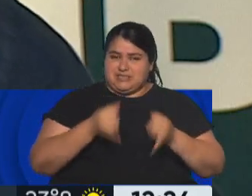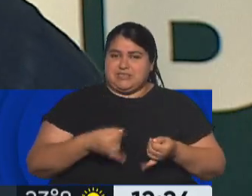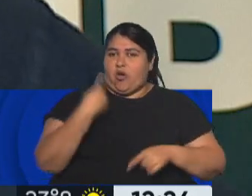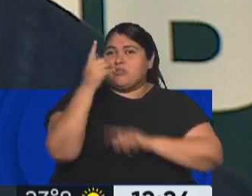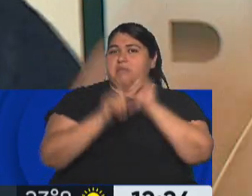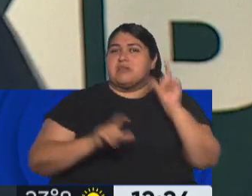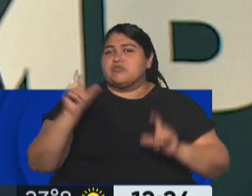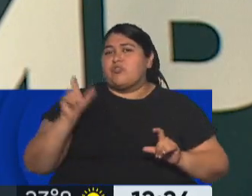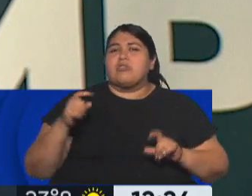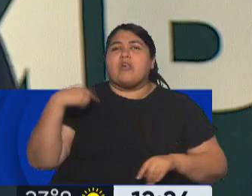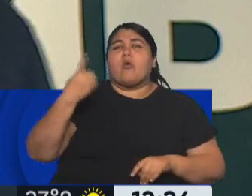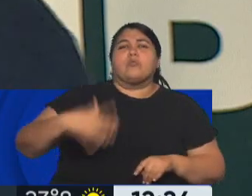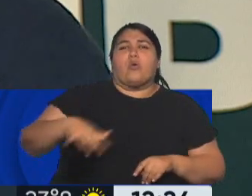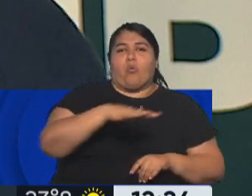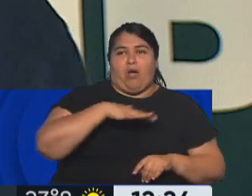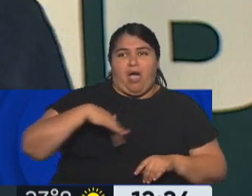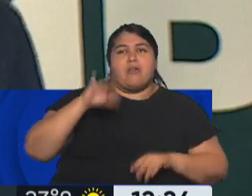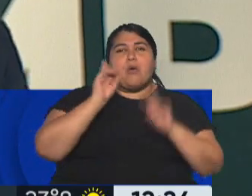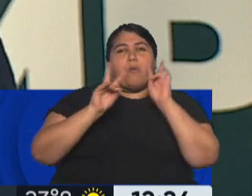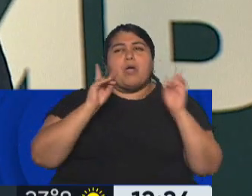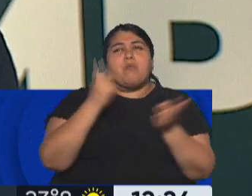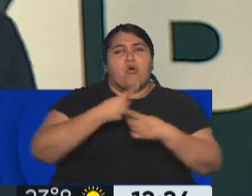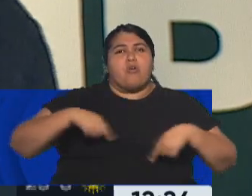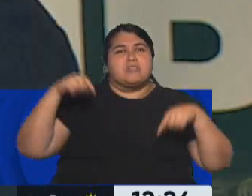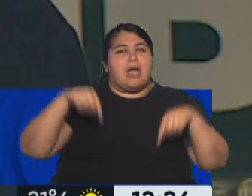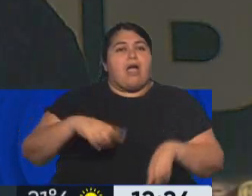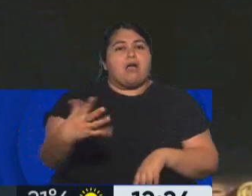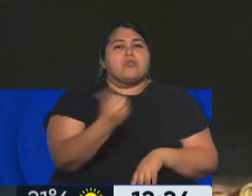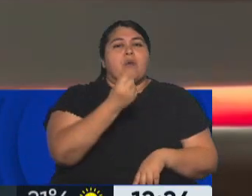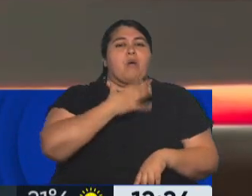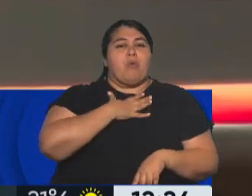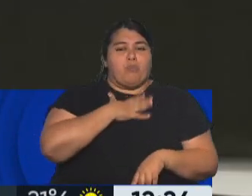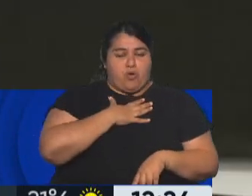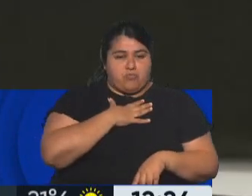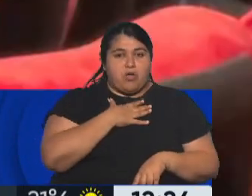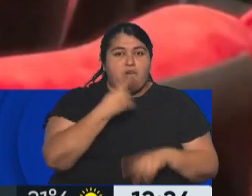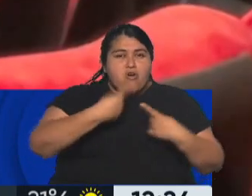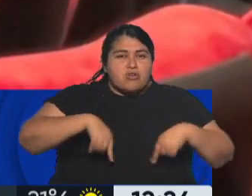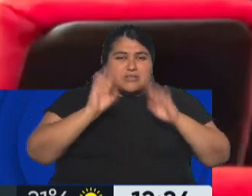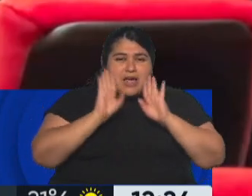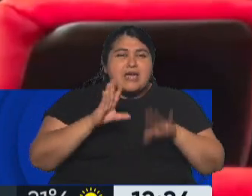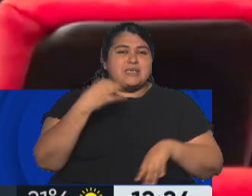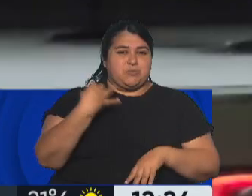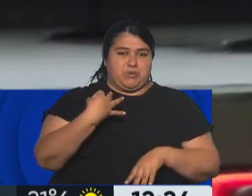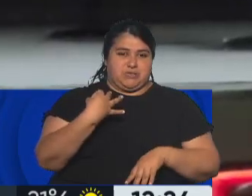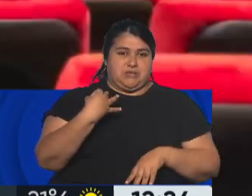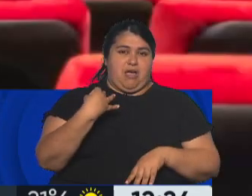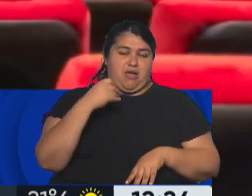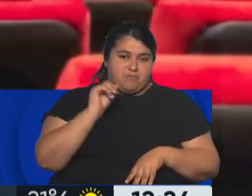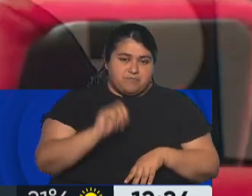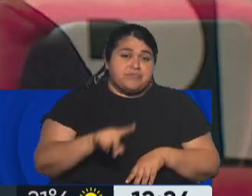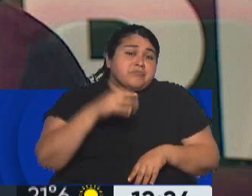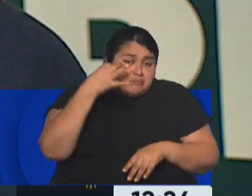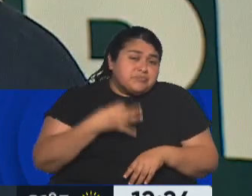de otras latitudes y que venimos los hacemos acá los tomamos como propios Pero bueno en este caso específico además es una obra Argentina